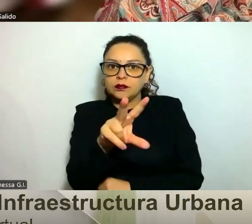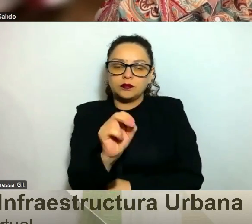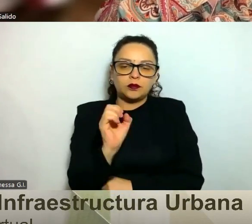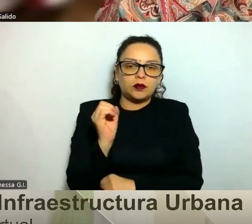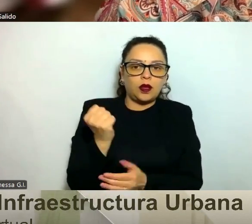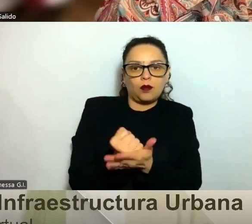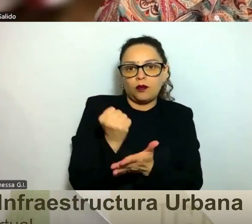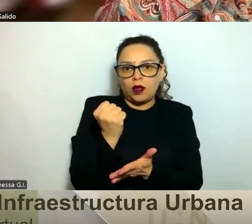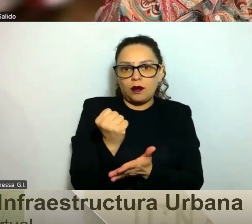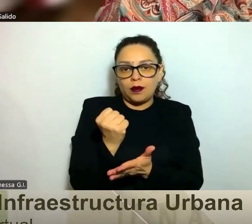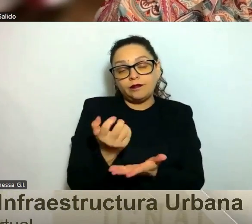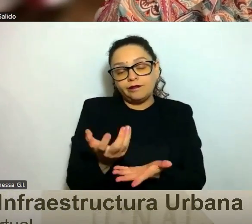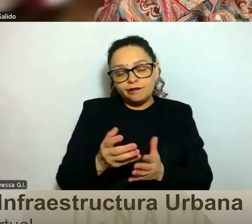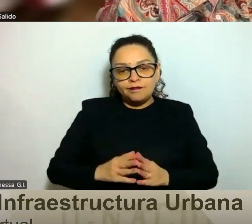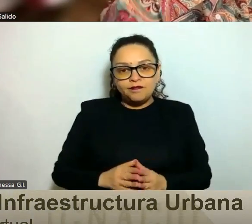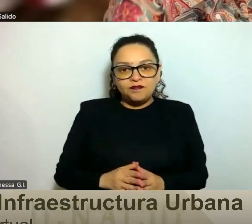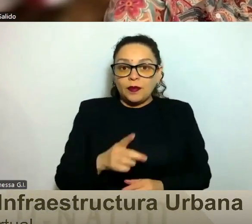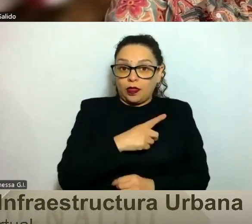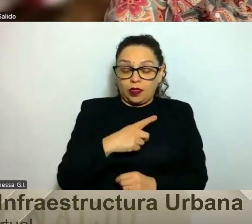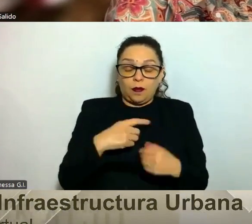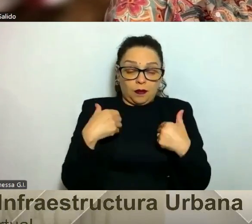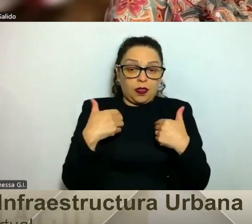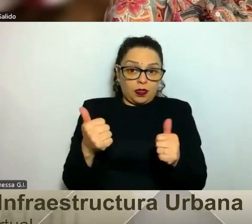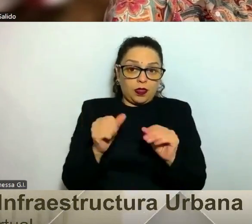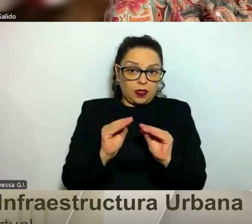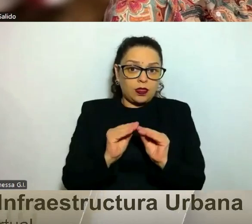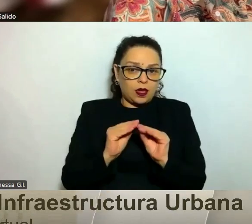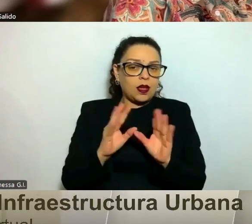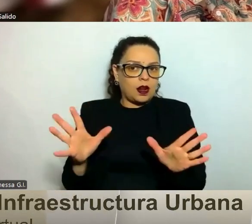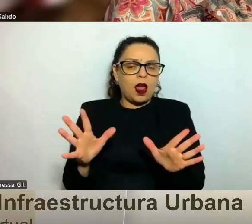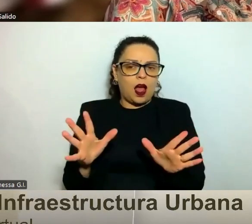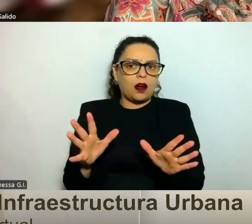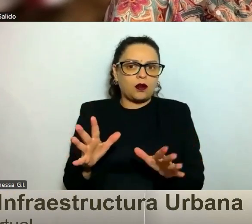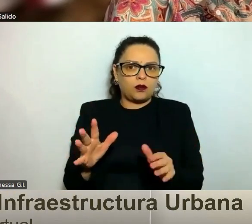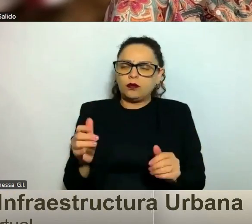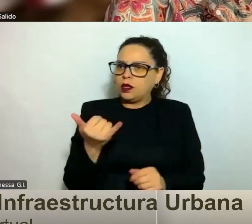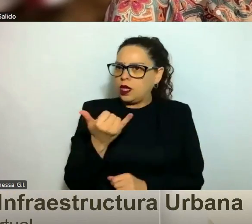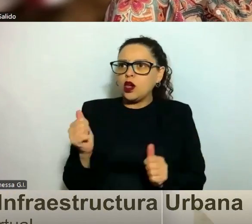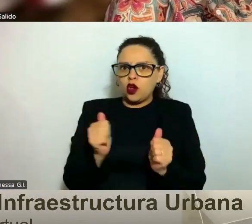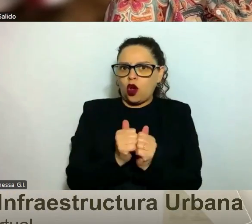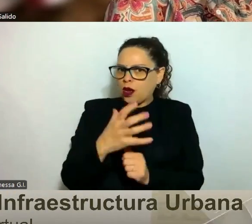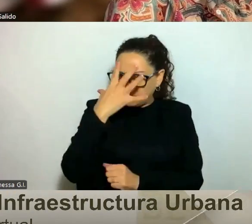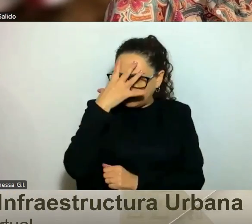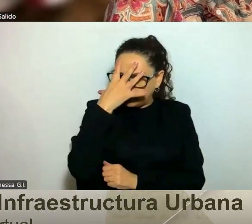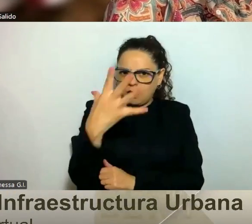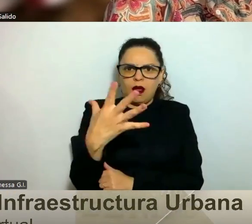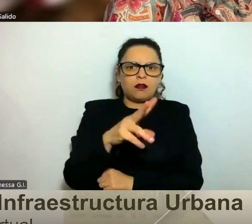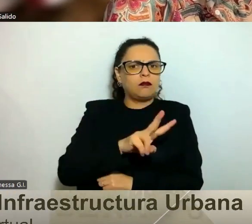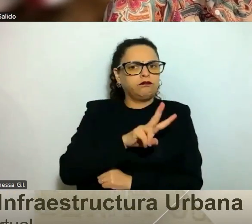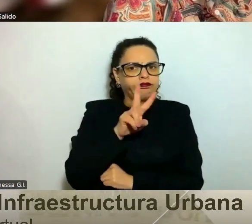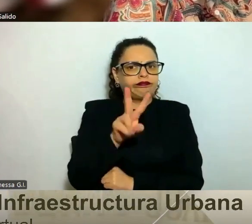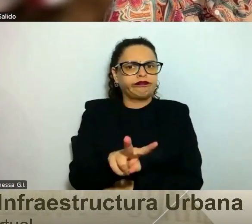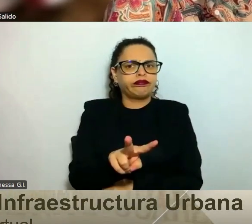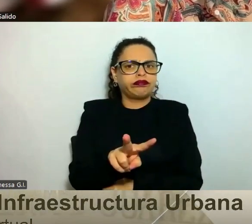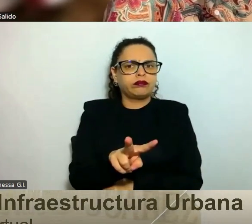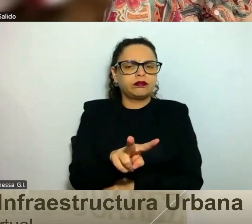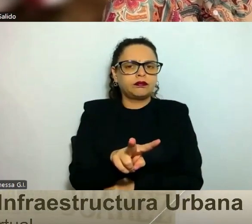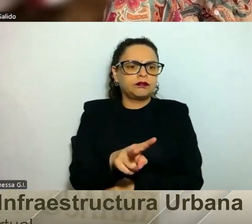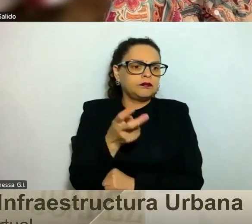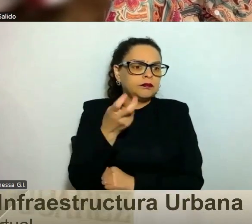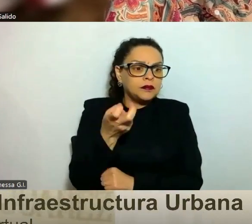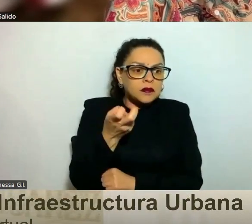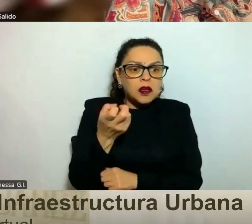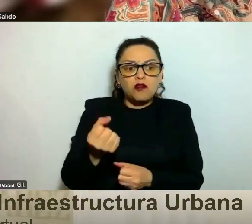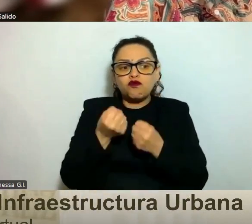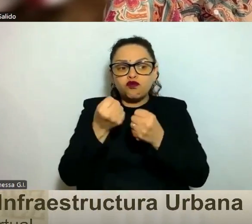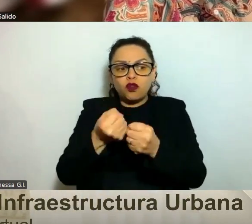respetuosamente, entendiendo claramente y de manera muy puntual y de manera muy seria, que este planteamiento no genera un